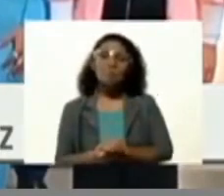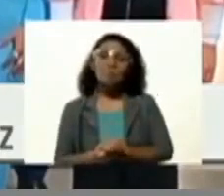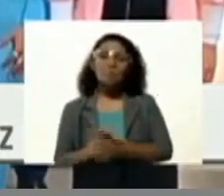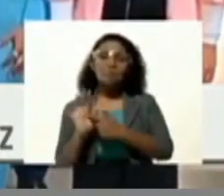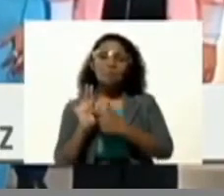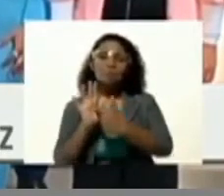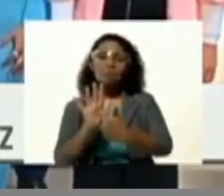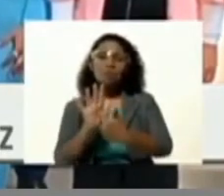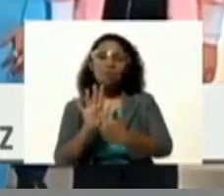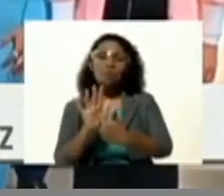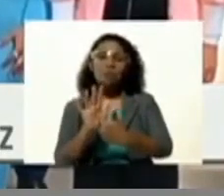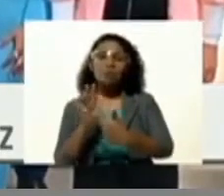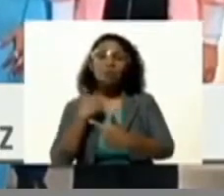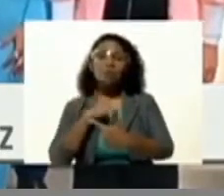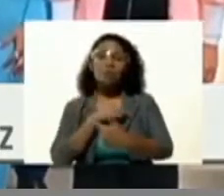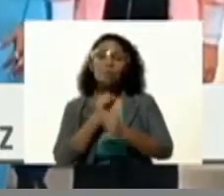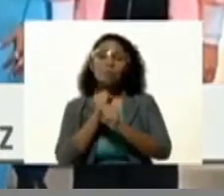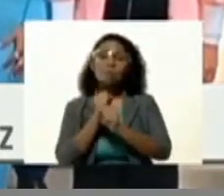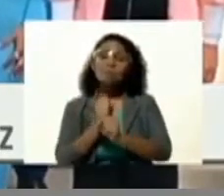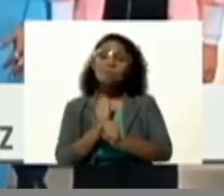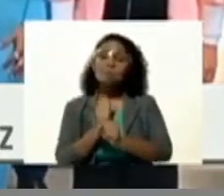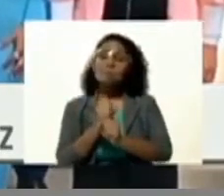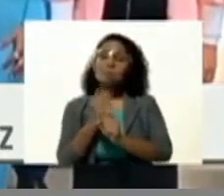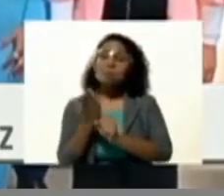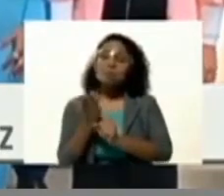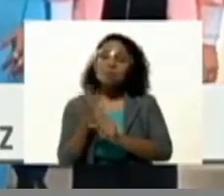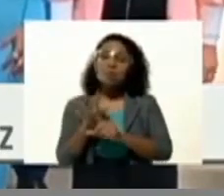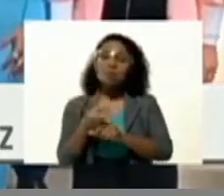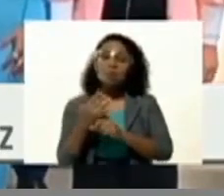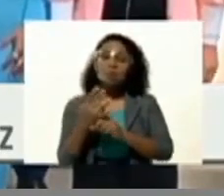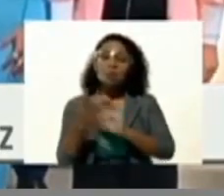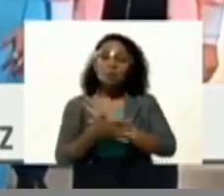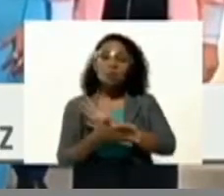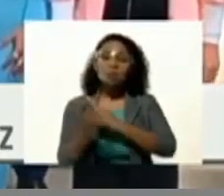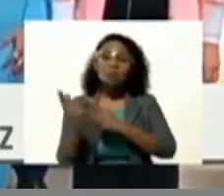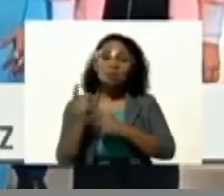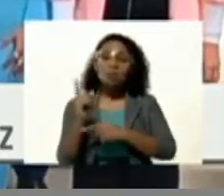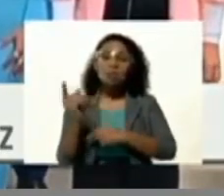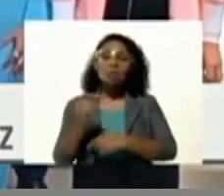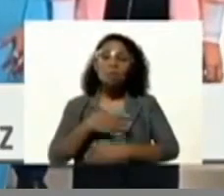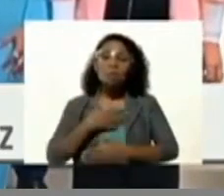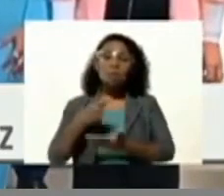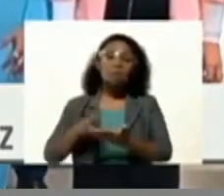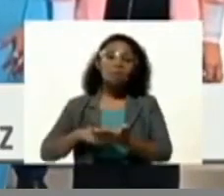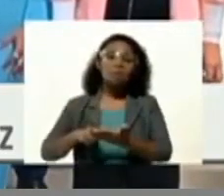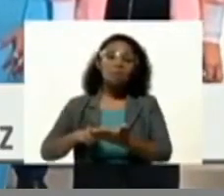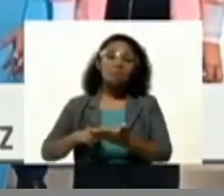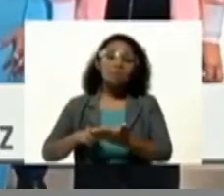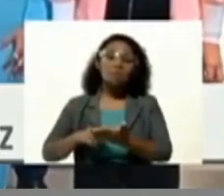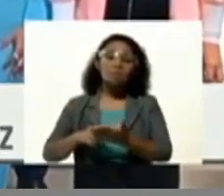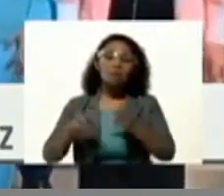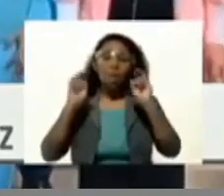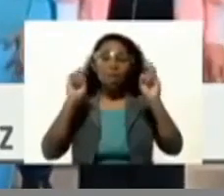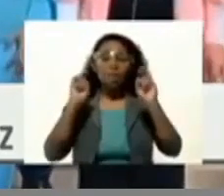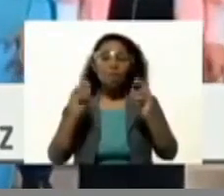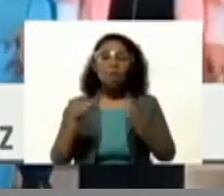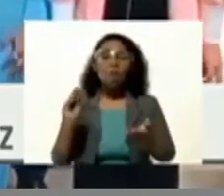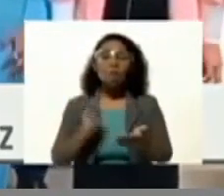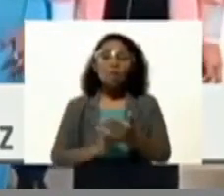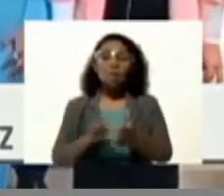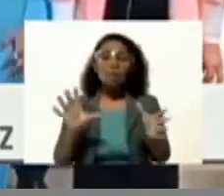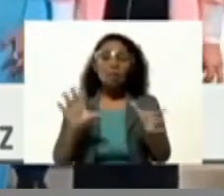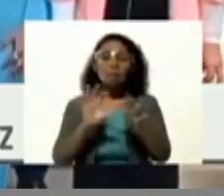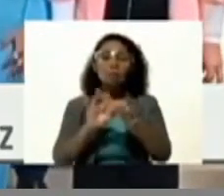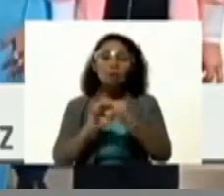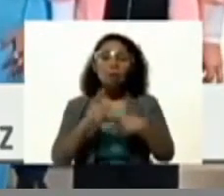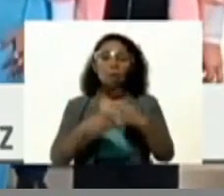señalándole que estábamos a la espera de que esta situación pudiera ser subsanada a los efectos de reanudar el